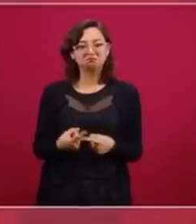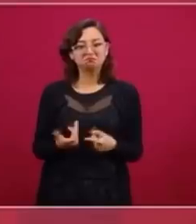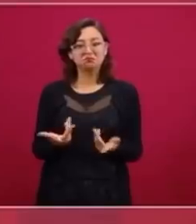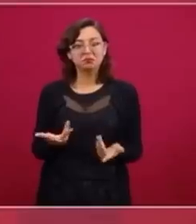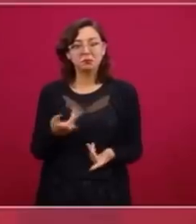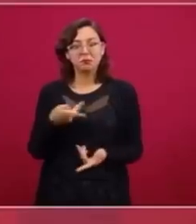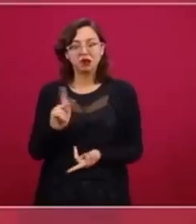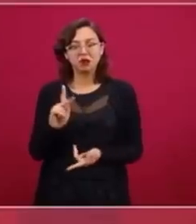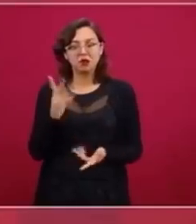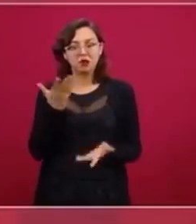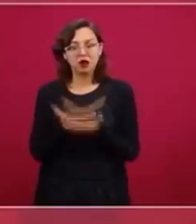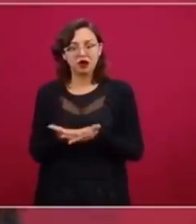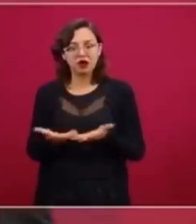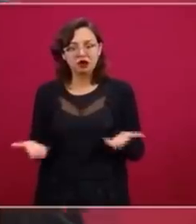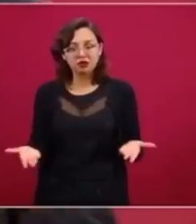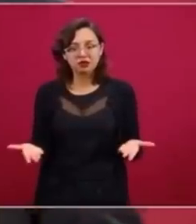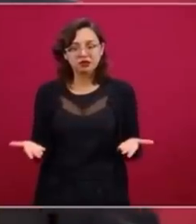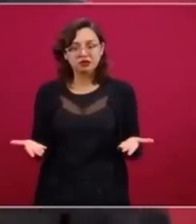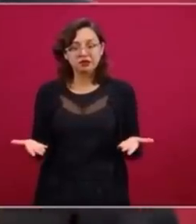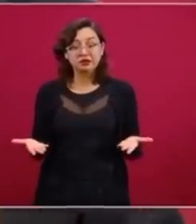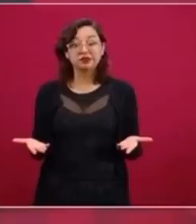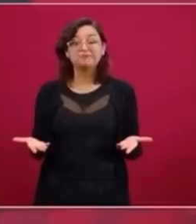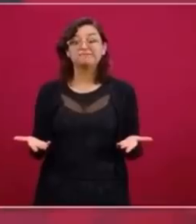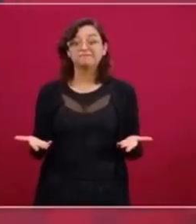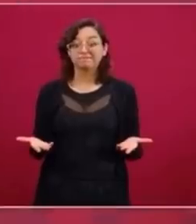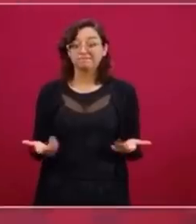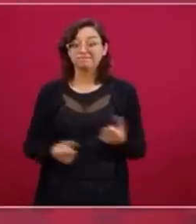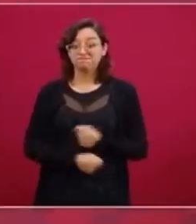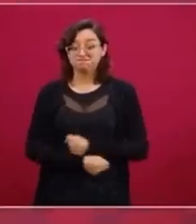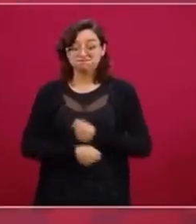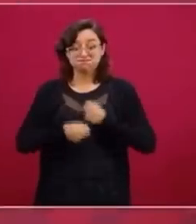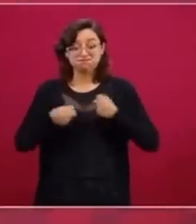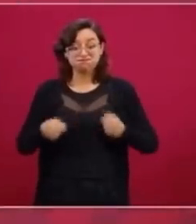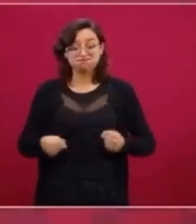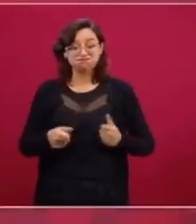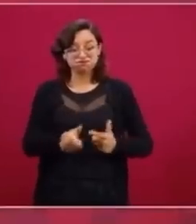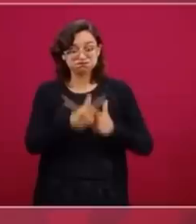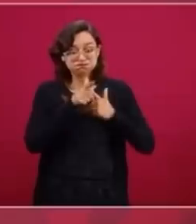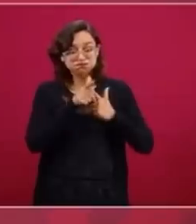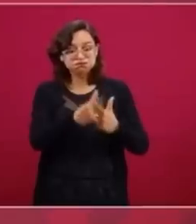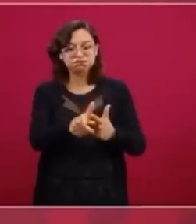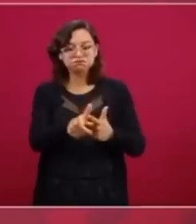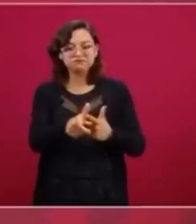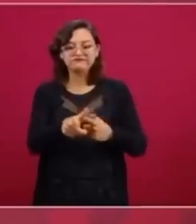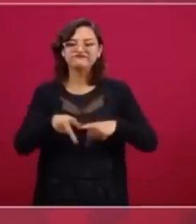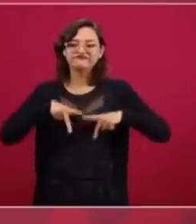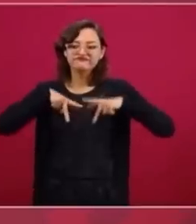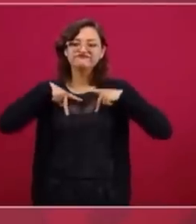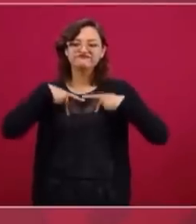¿sí?, que si no combatimos la obesidad somos más vulnerables